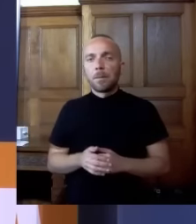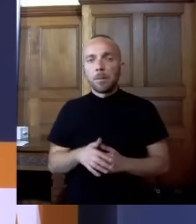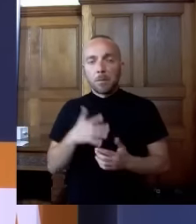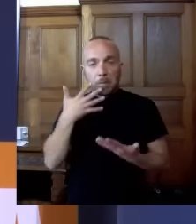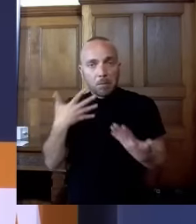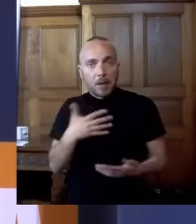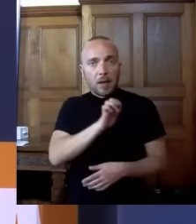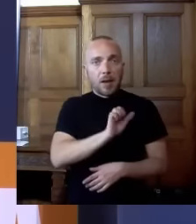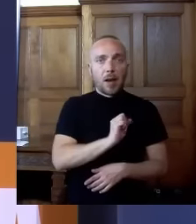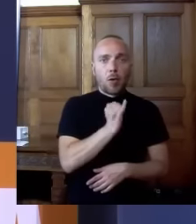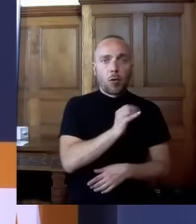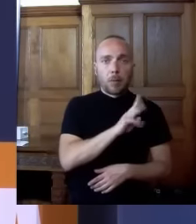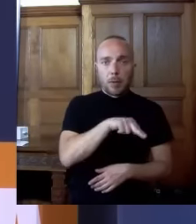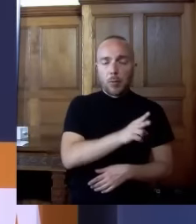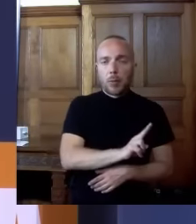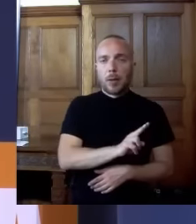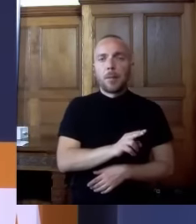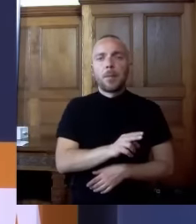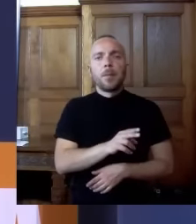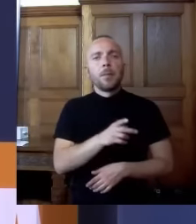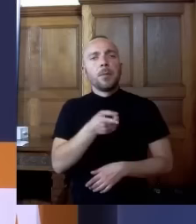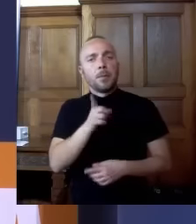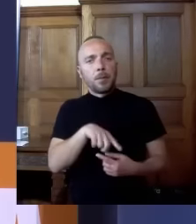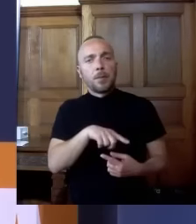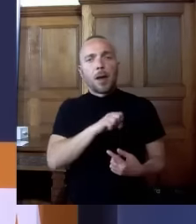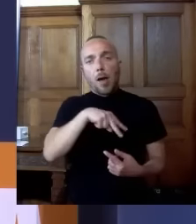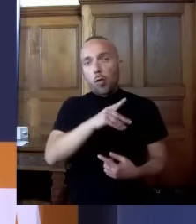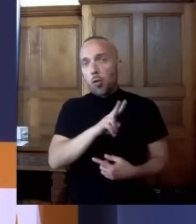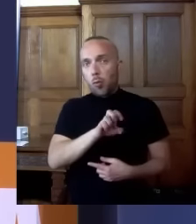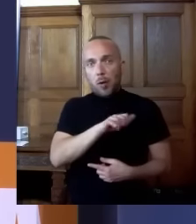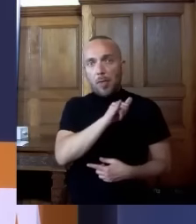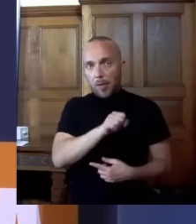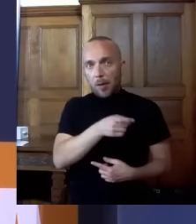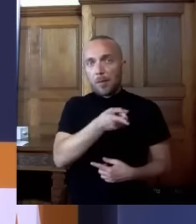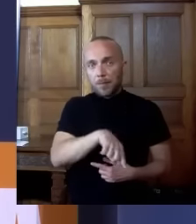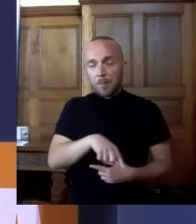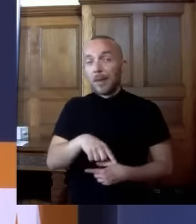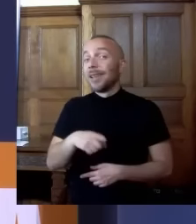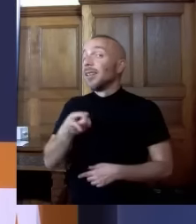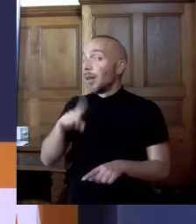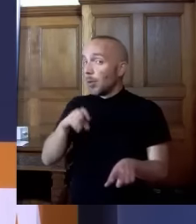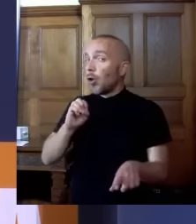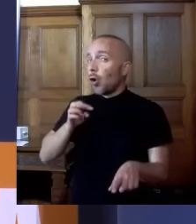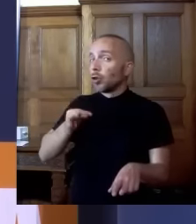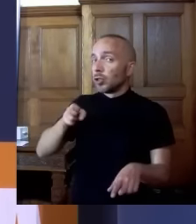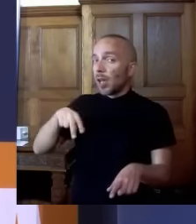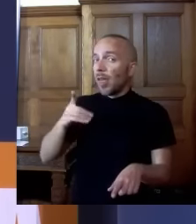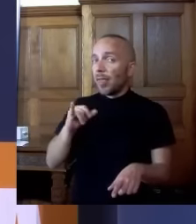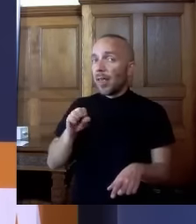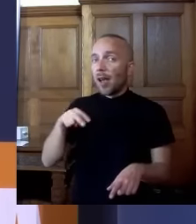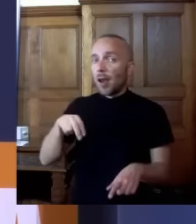e andun eta baita ere eta hemen es daiano jaunak eh